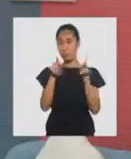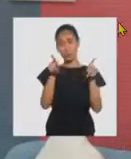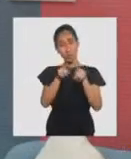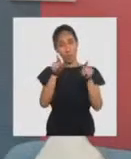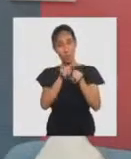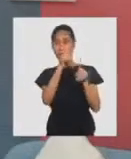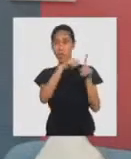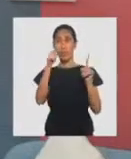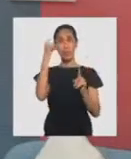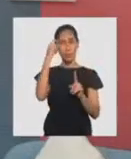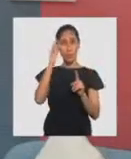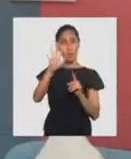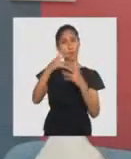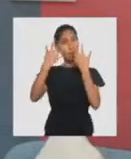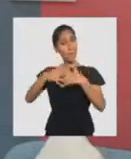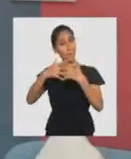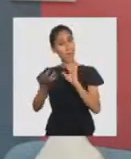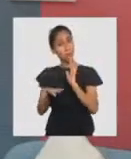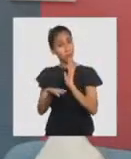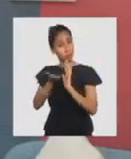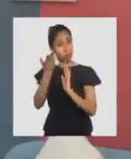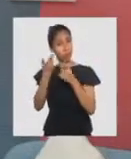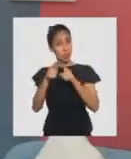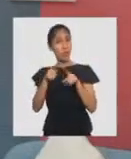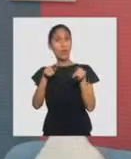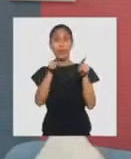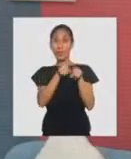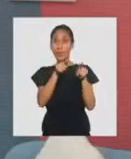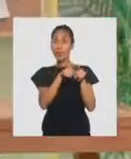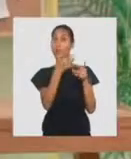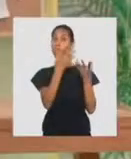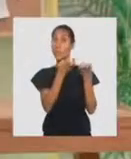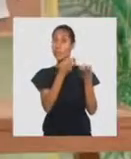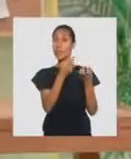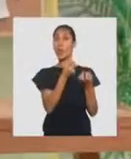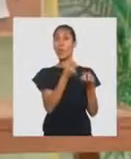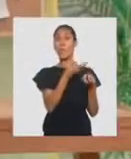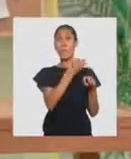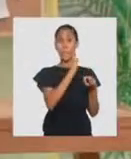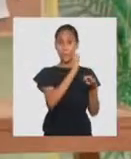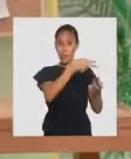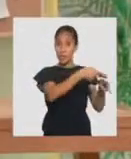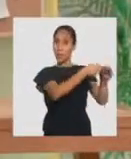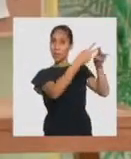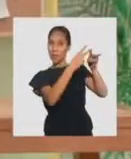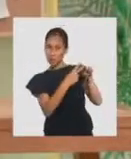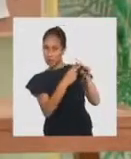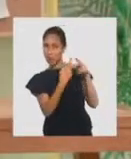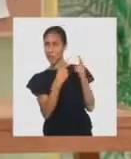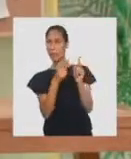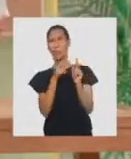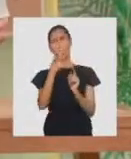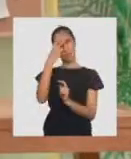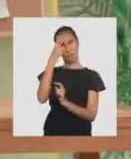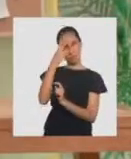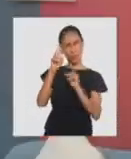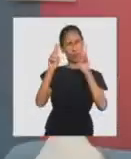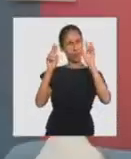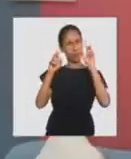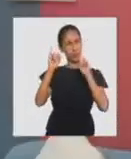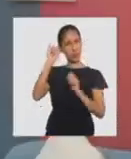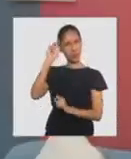hacer crecer su empresa y para ello quieren pedir un préstamo. Pero seguro que están confundidos con el tema de los